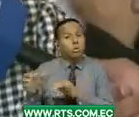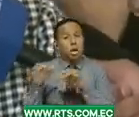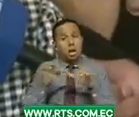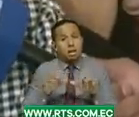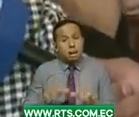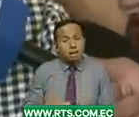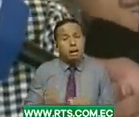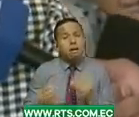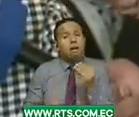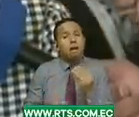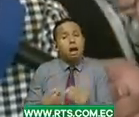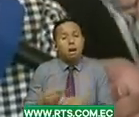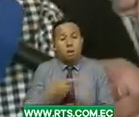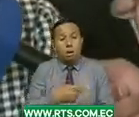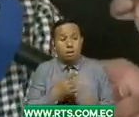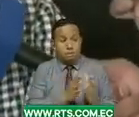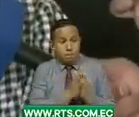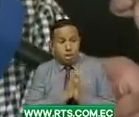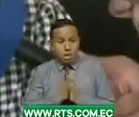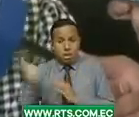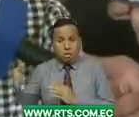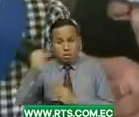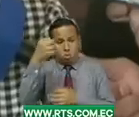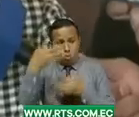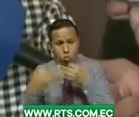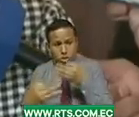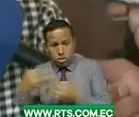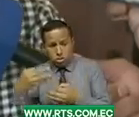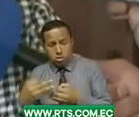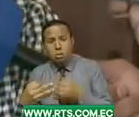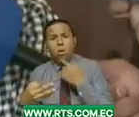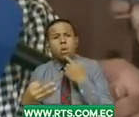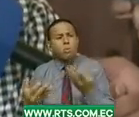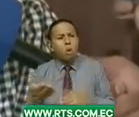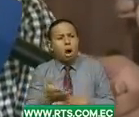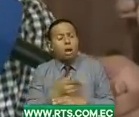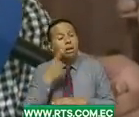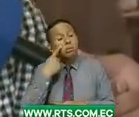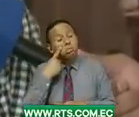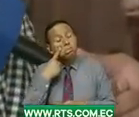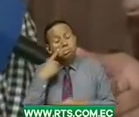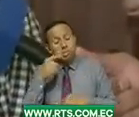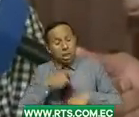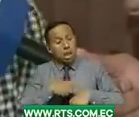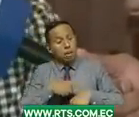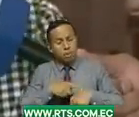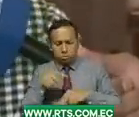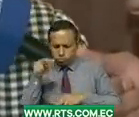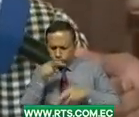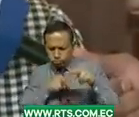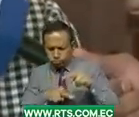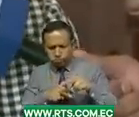remitir esta solicitud de enjuiciamiento que fue verificado cumplimientos y que tiene que enviarse en la inicial.